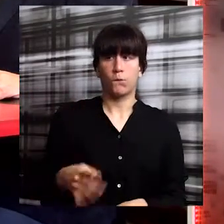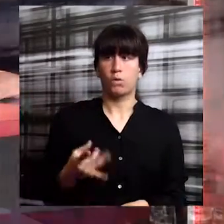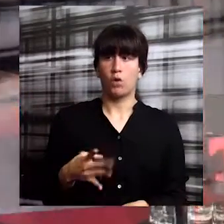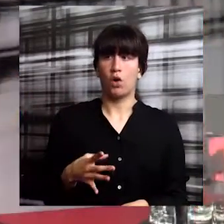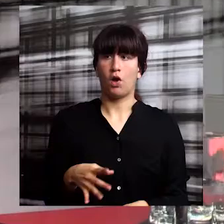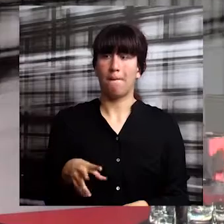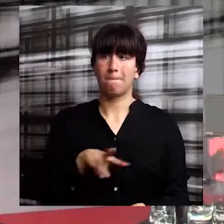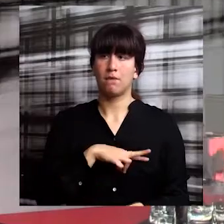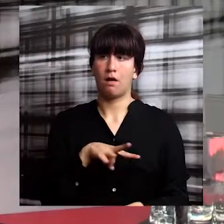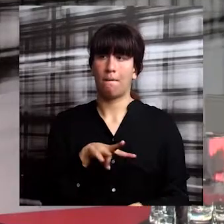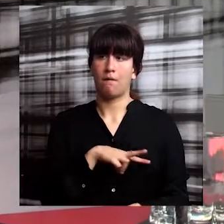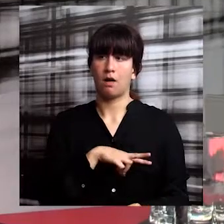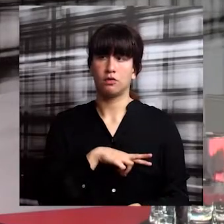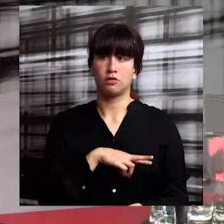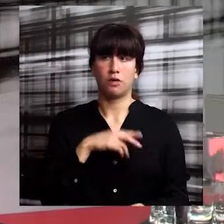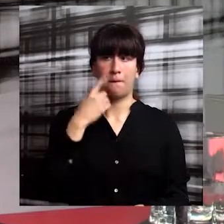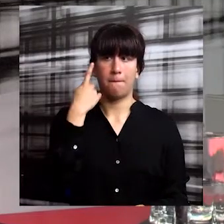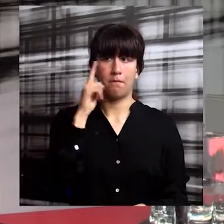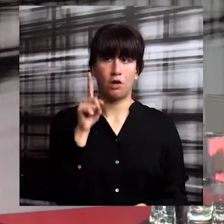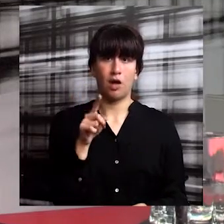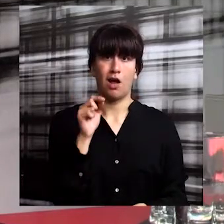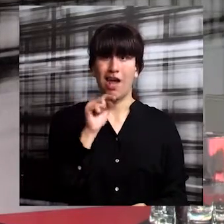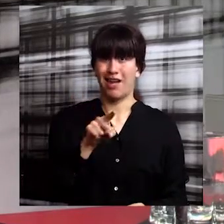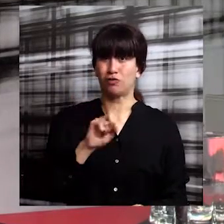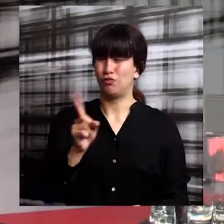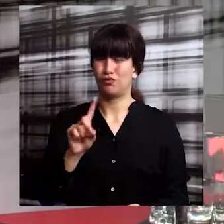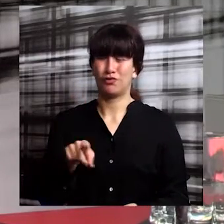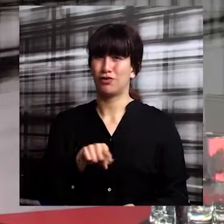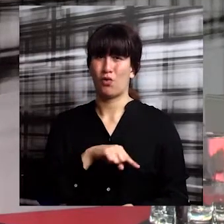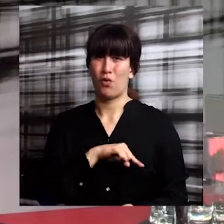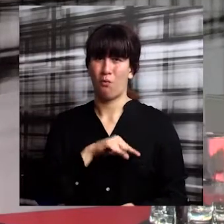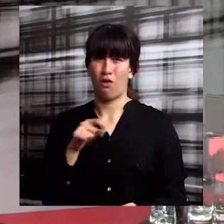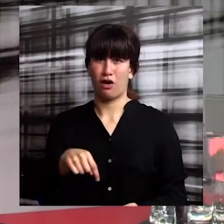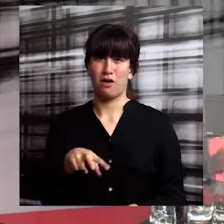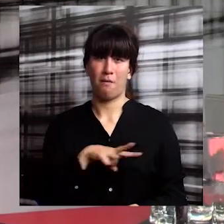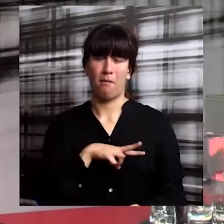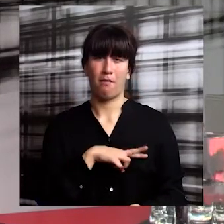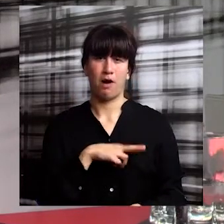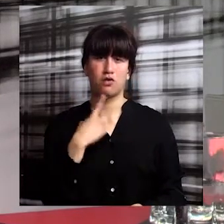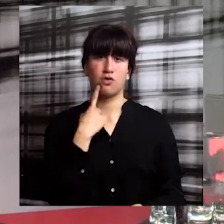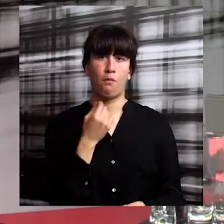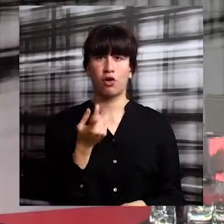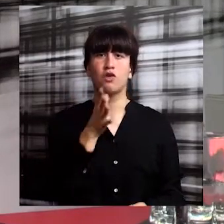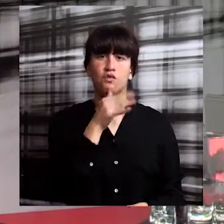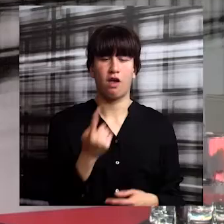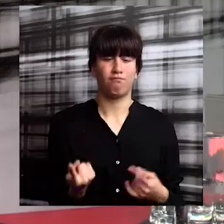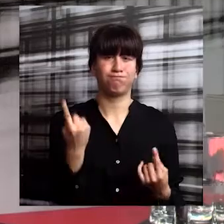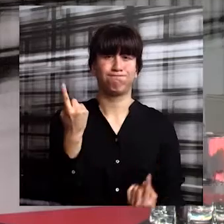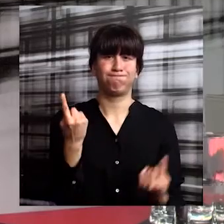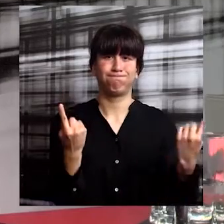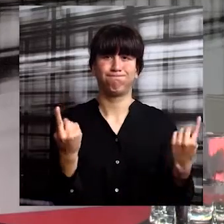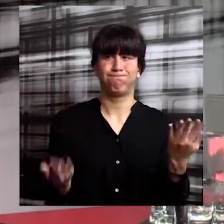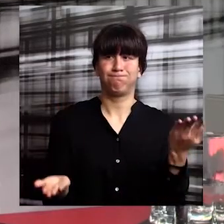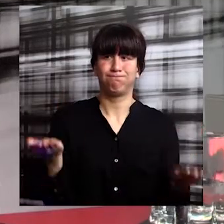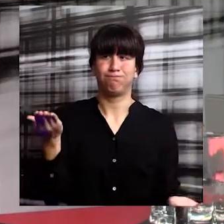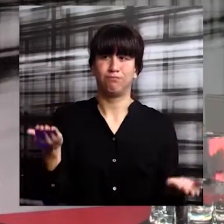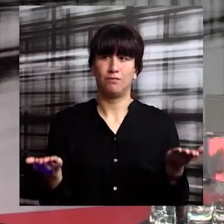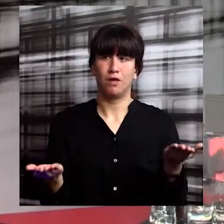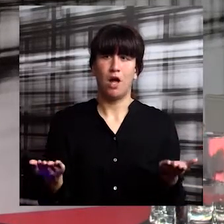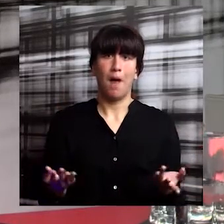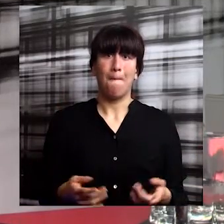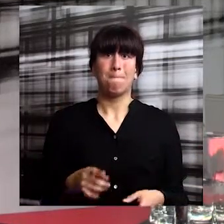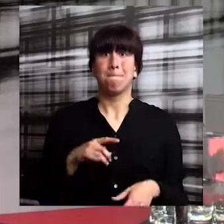para pasajeros, que eso es lo que no se cumplió en Valparaíso. Y mientras se recupera la demanda y empiezan a llegar